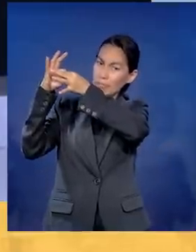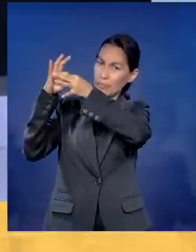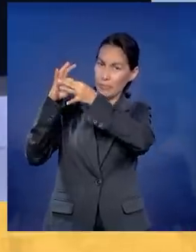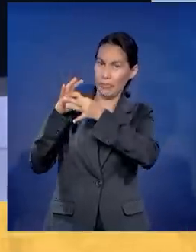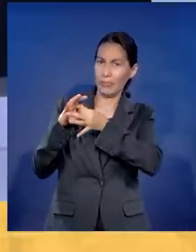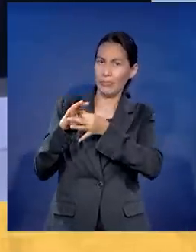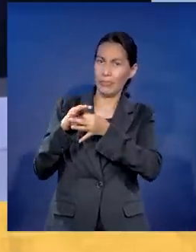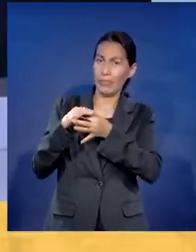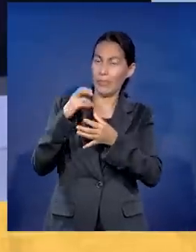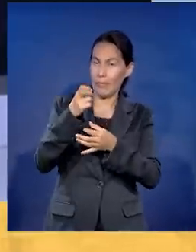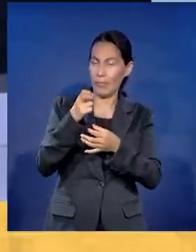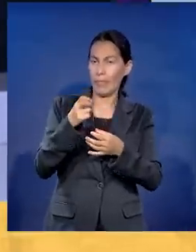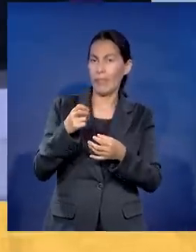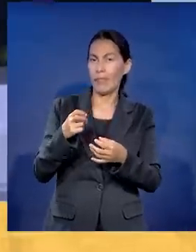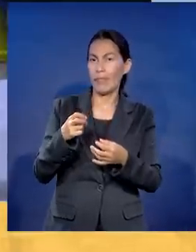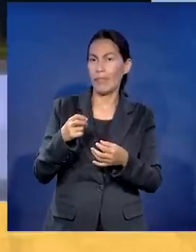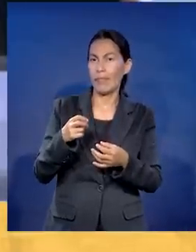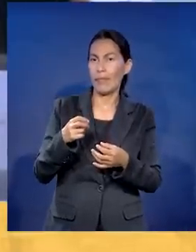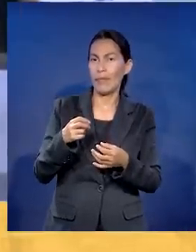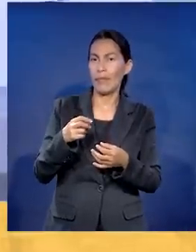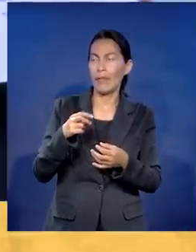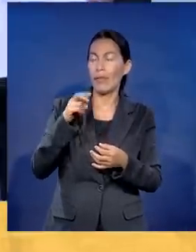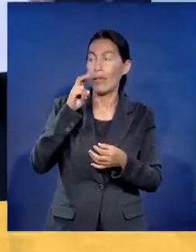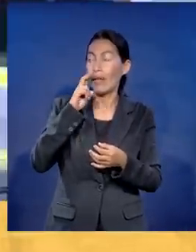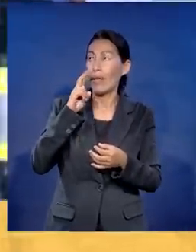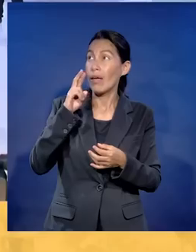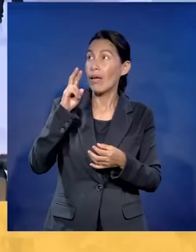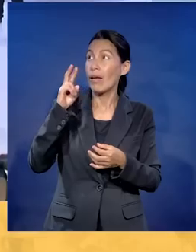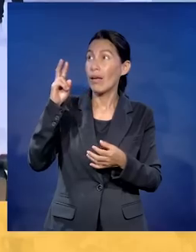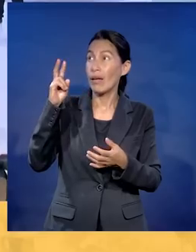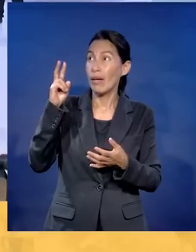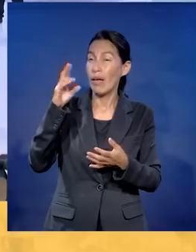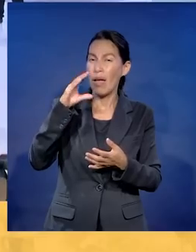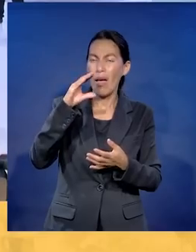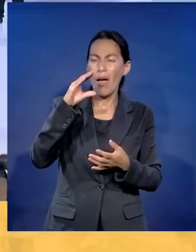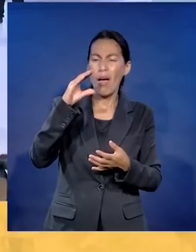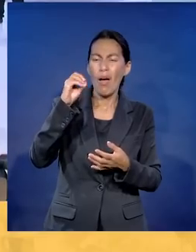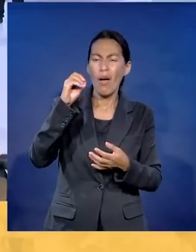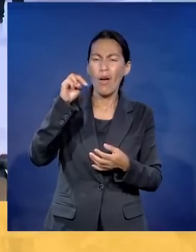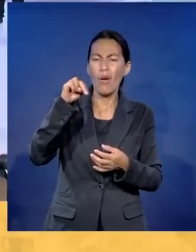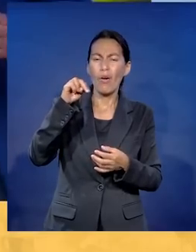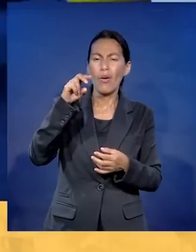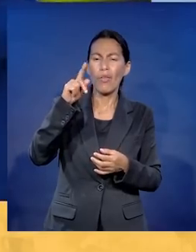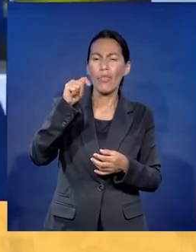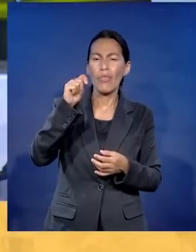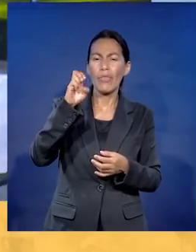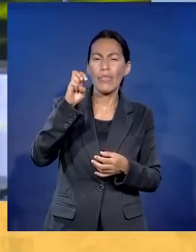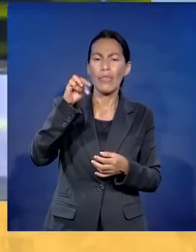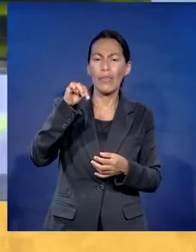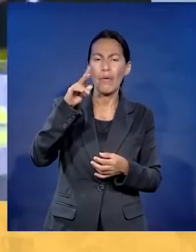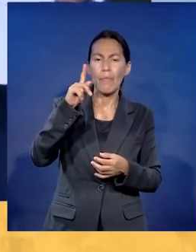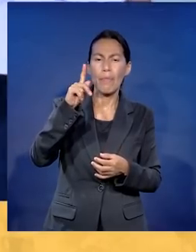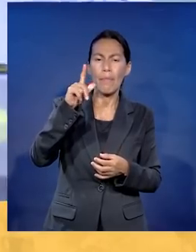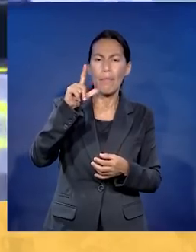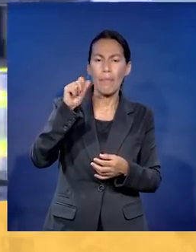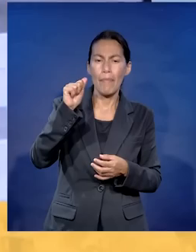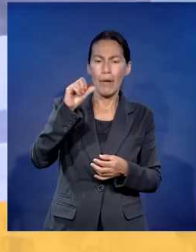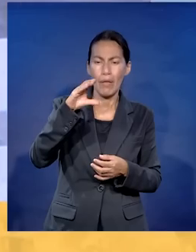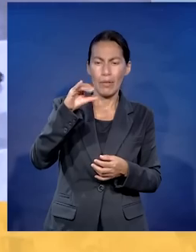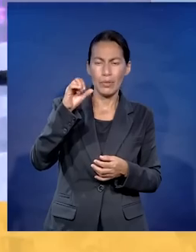a través de un elemento que esta noche le vamos a llamar contemplación este es un principio